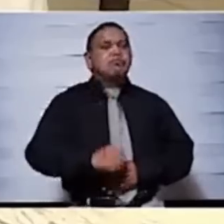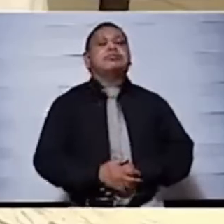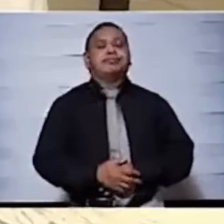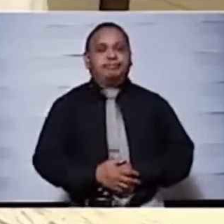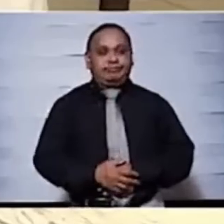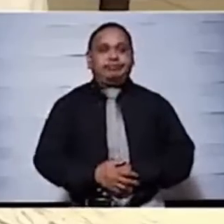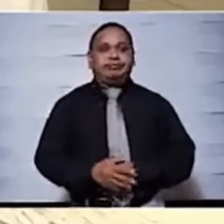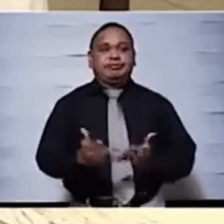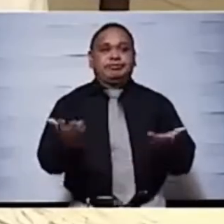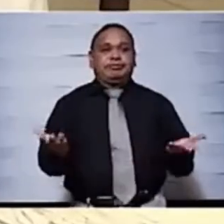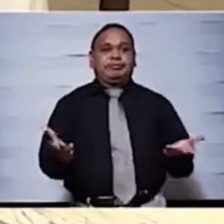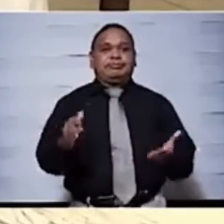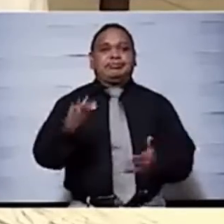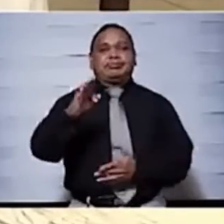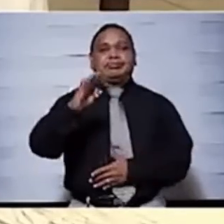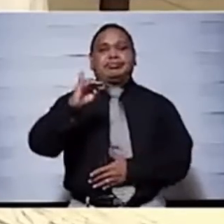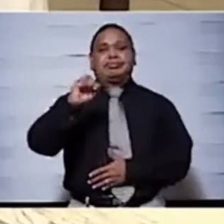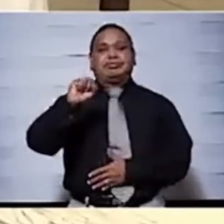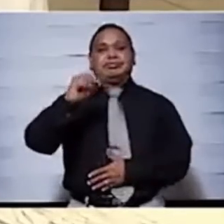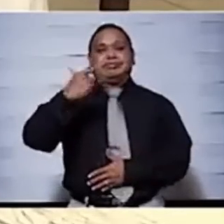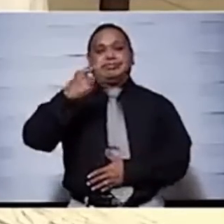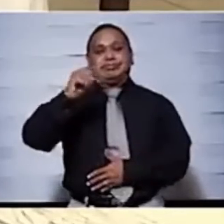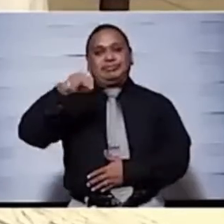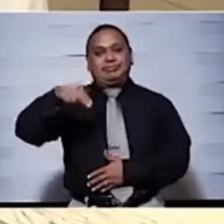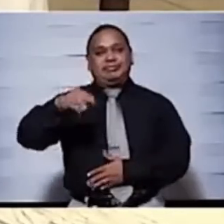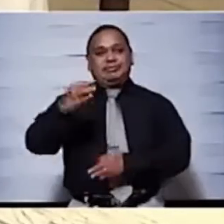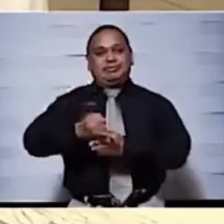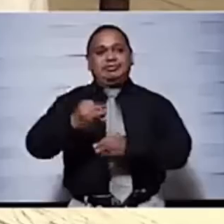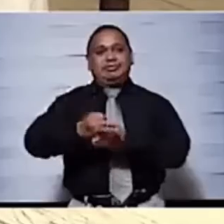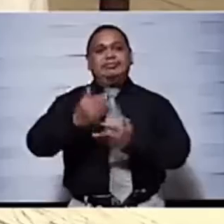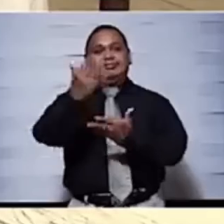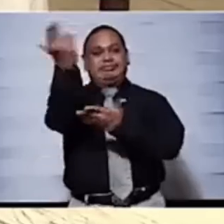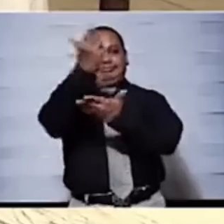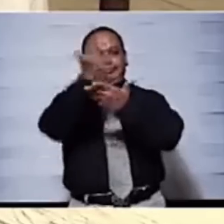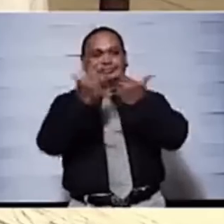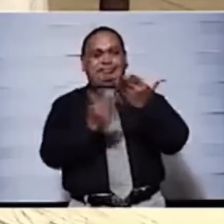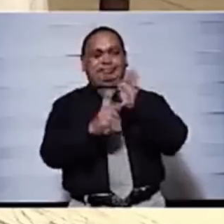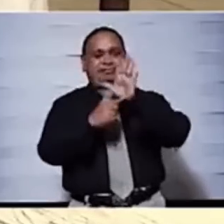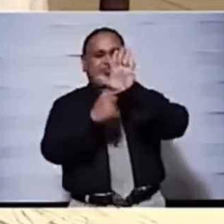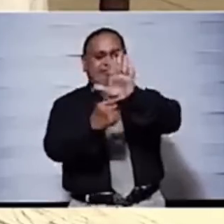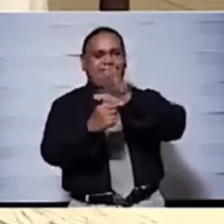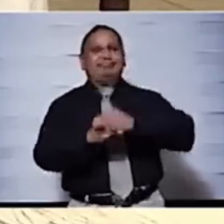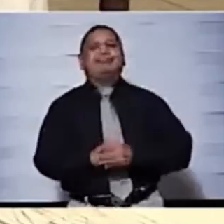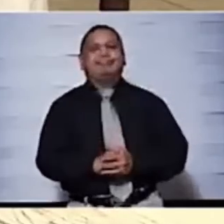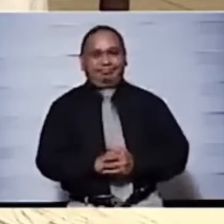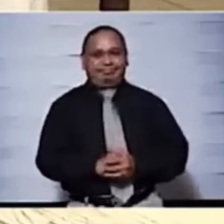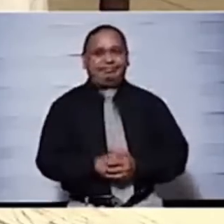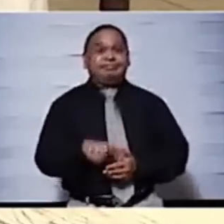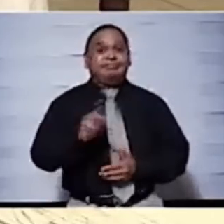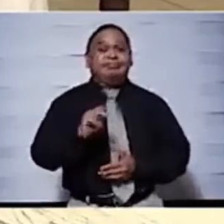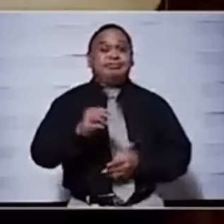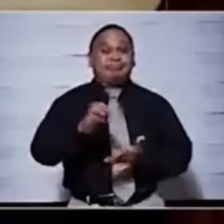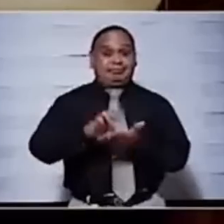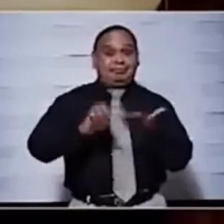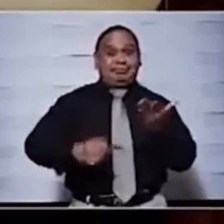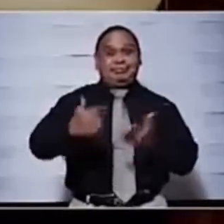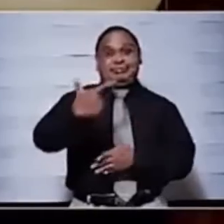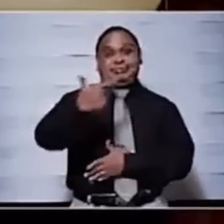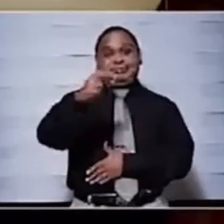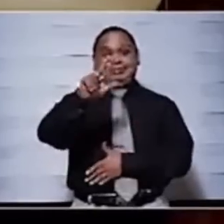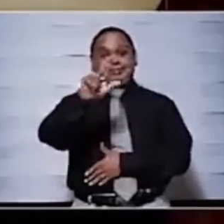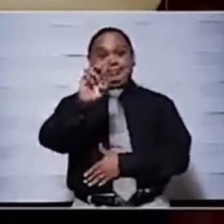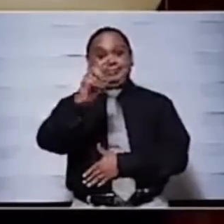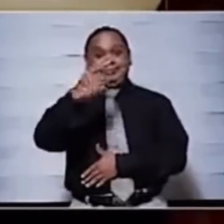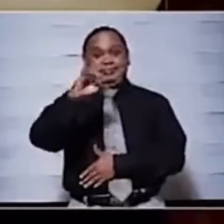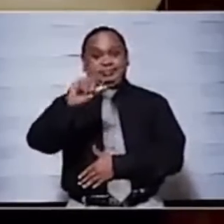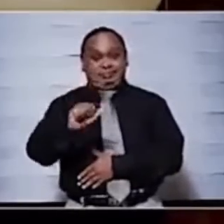tenemos aquí al Fisgón y sus caricaturas, nos va a deleitar por allá. Pero si no, déjame decirte, en Grecia lo perfeccionaron, que entonces ya no les bastaba